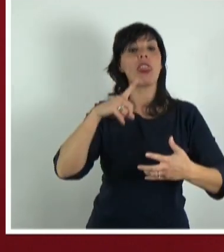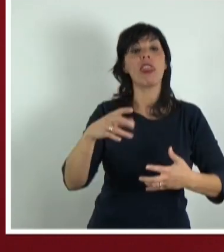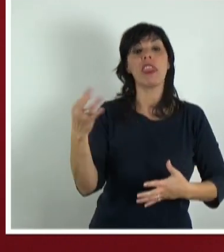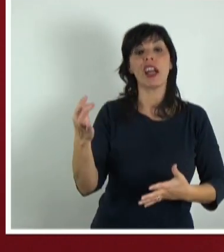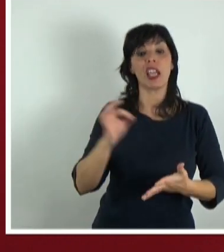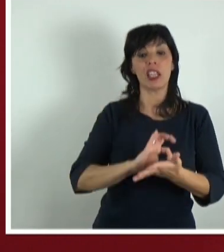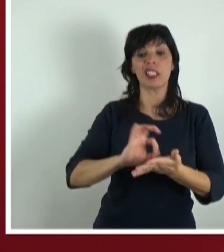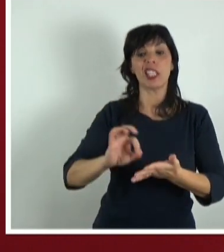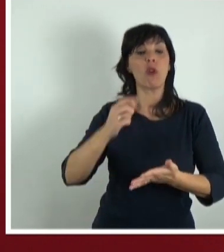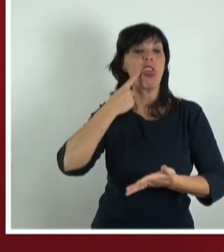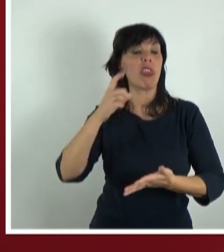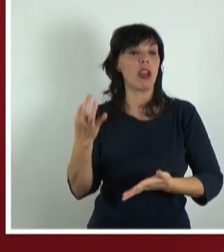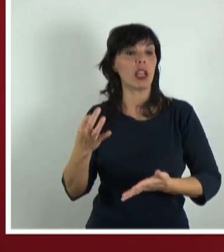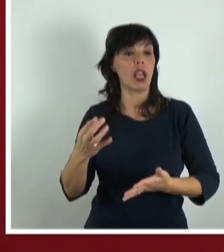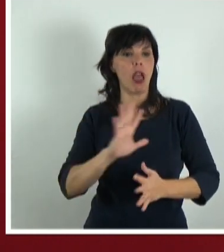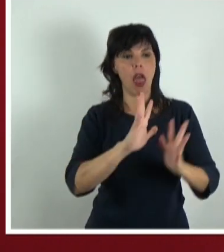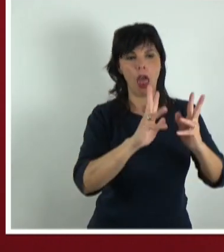Pero este hombre en el medio,